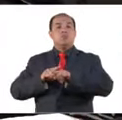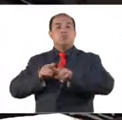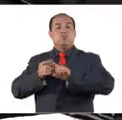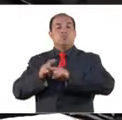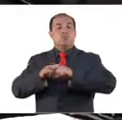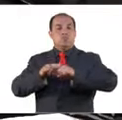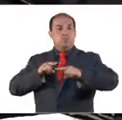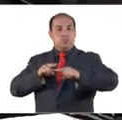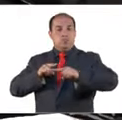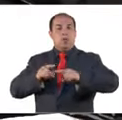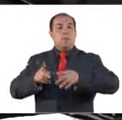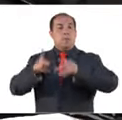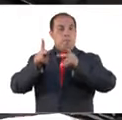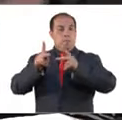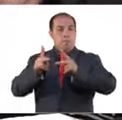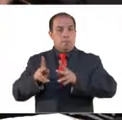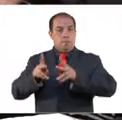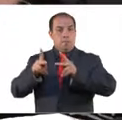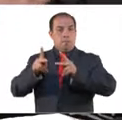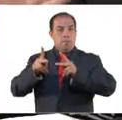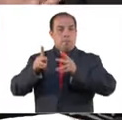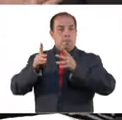previos